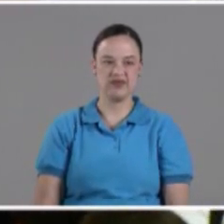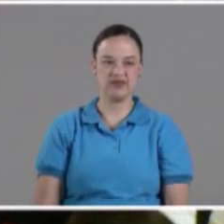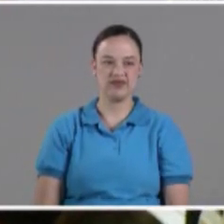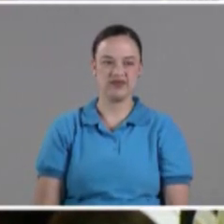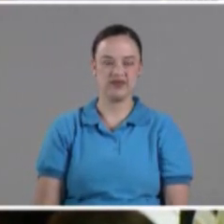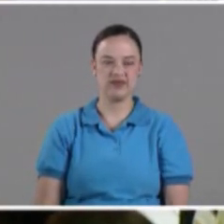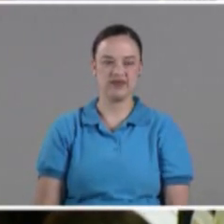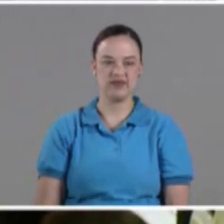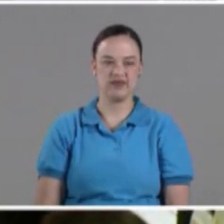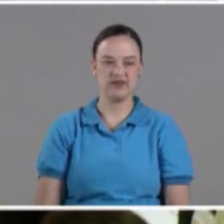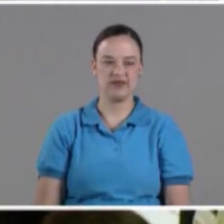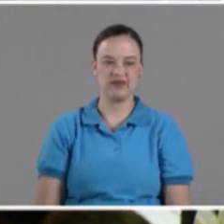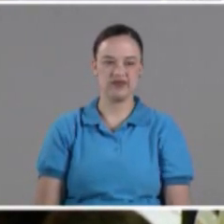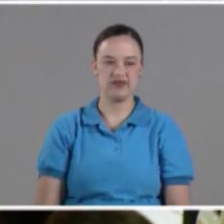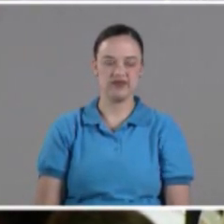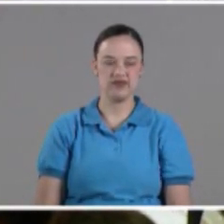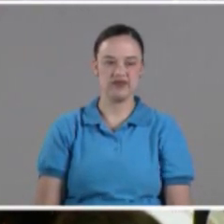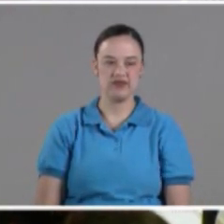el